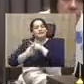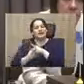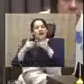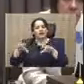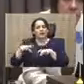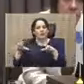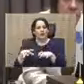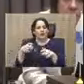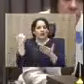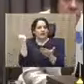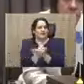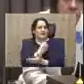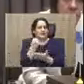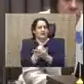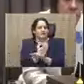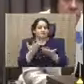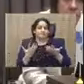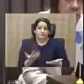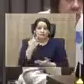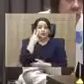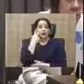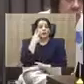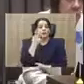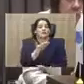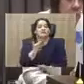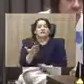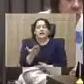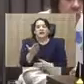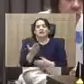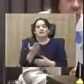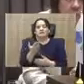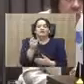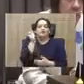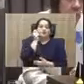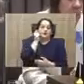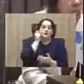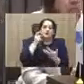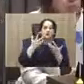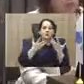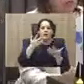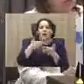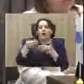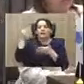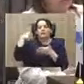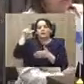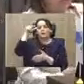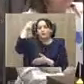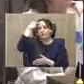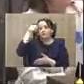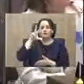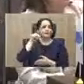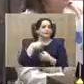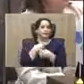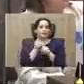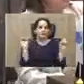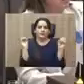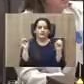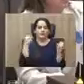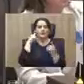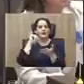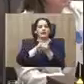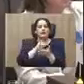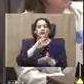y otra vez, sospechosamente, al anterior gobierno no haciendo nada para que esto sea una realidad, siendo que